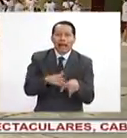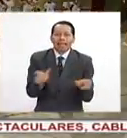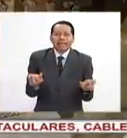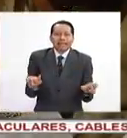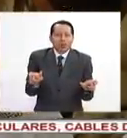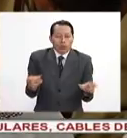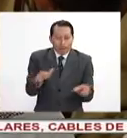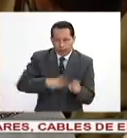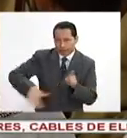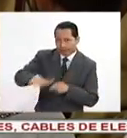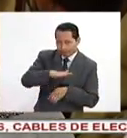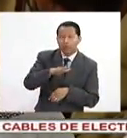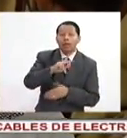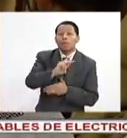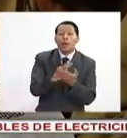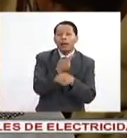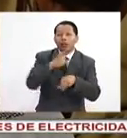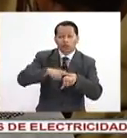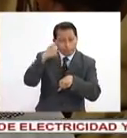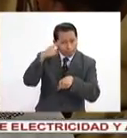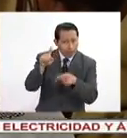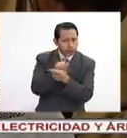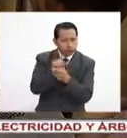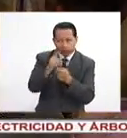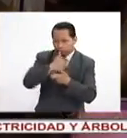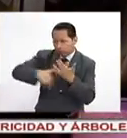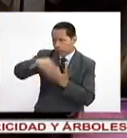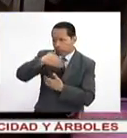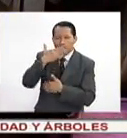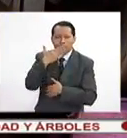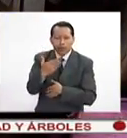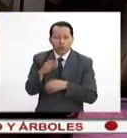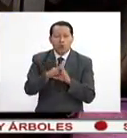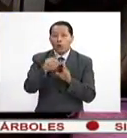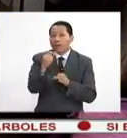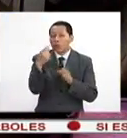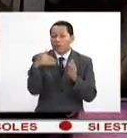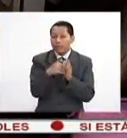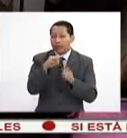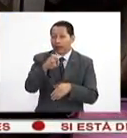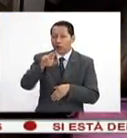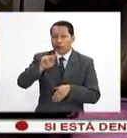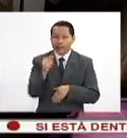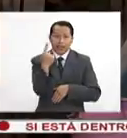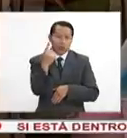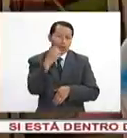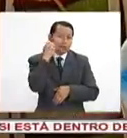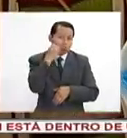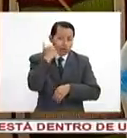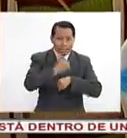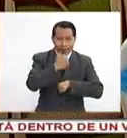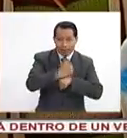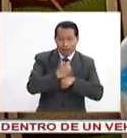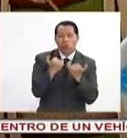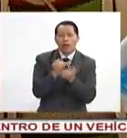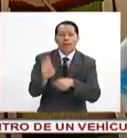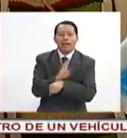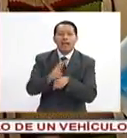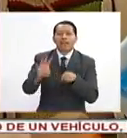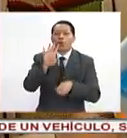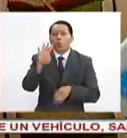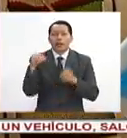Dijo que el Programa Nacional para la Convivencia Escolar se está implementando en 21.381 escuelas primarias en beneficio